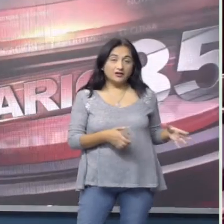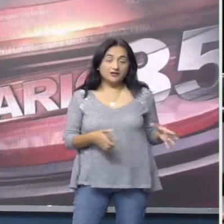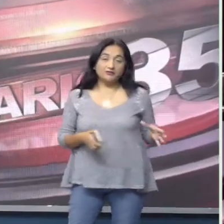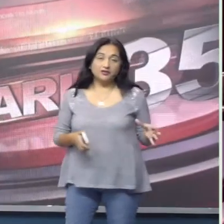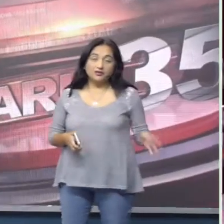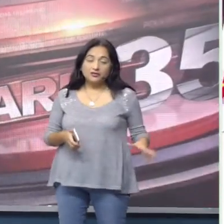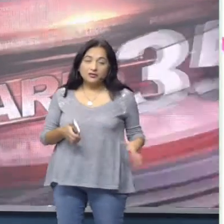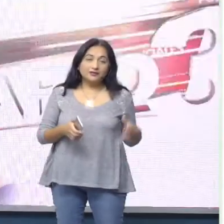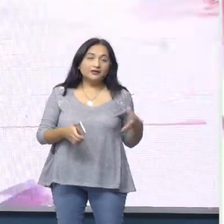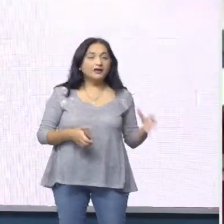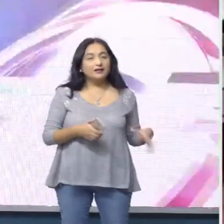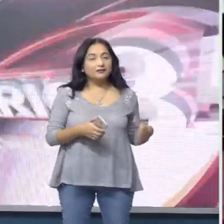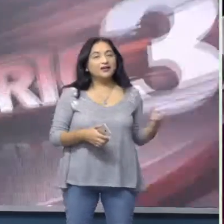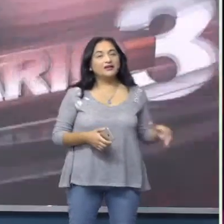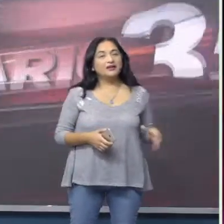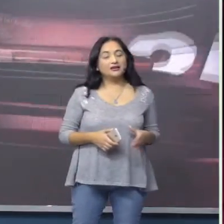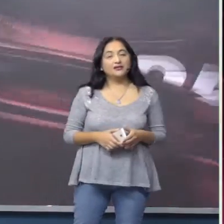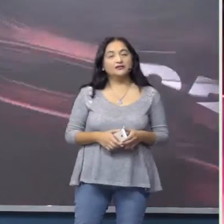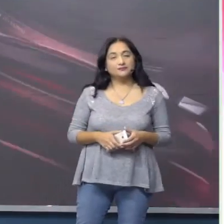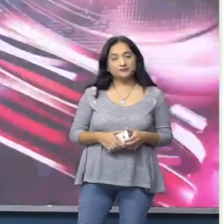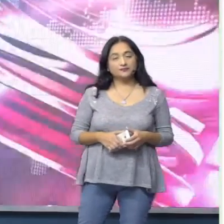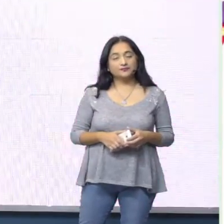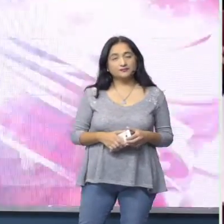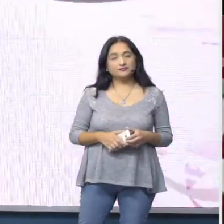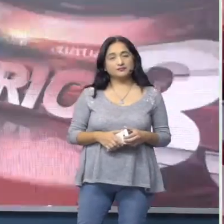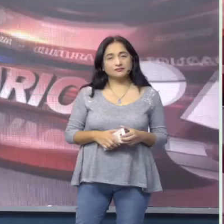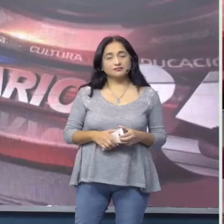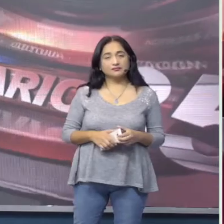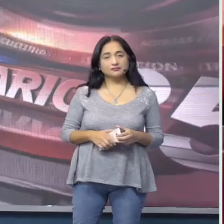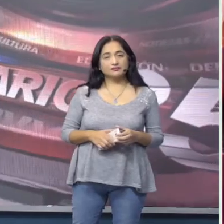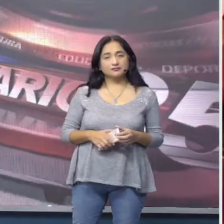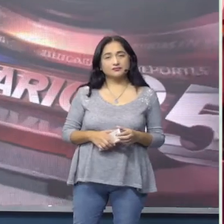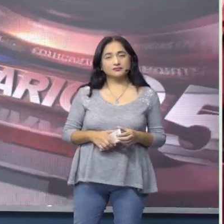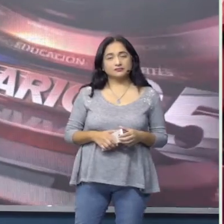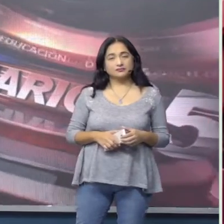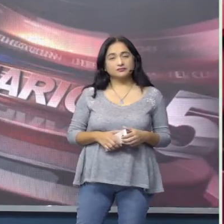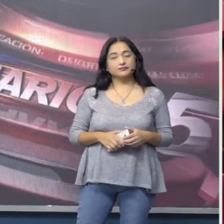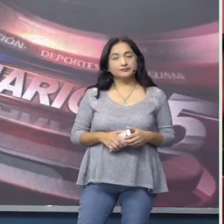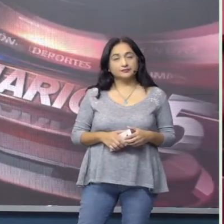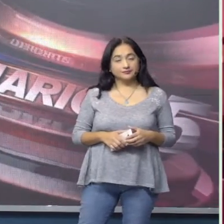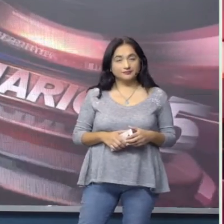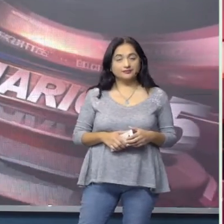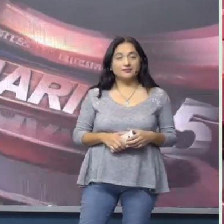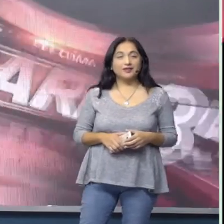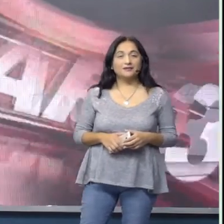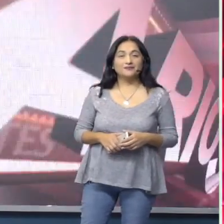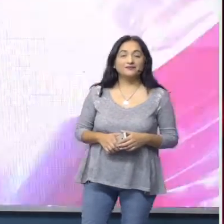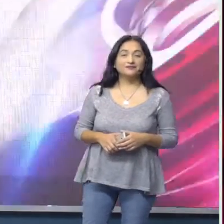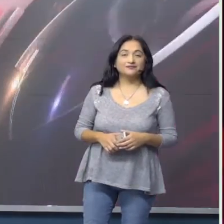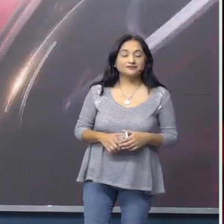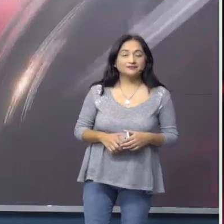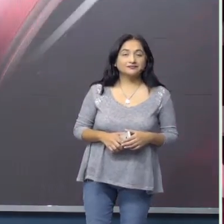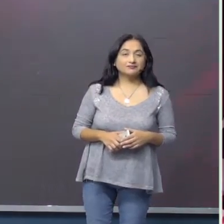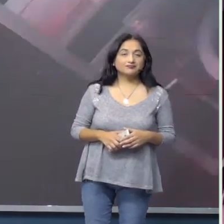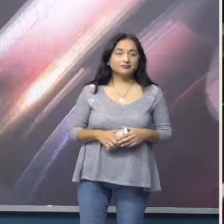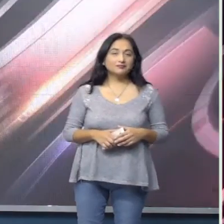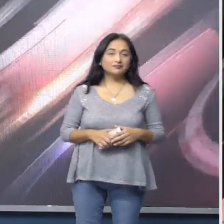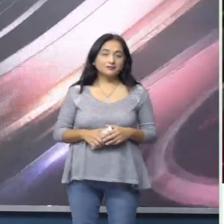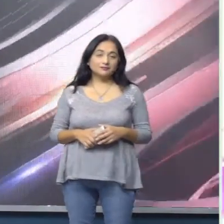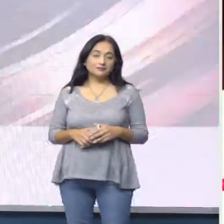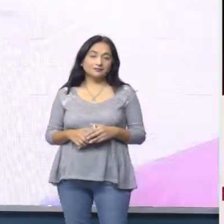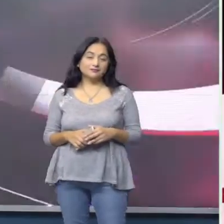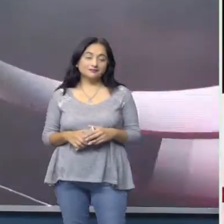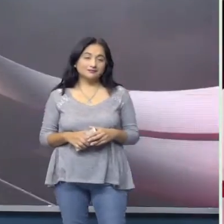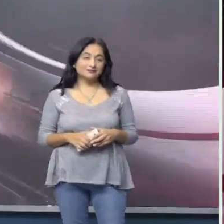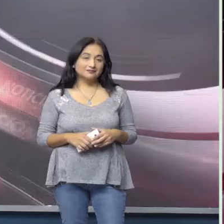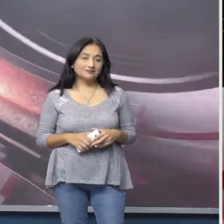pago de este fondo o está Sí, más dilatado. hasta acá la Nación está cumpliendo. La Bien. Nación cumple con los envíos